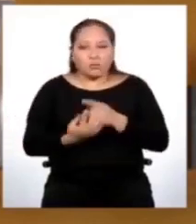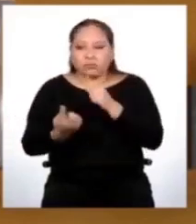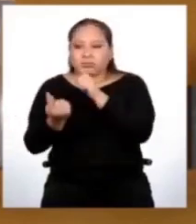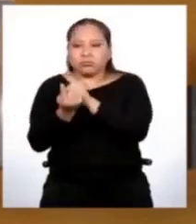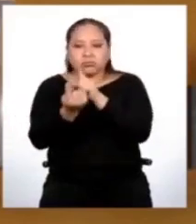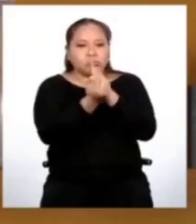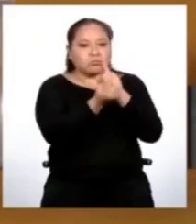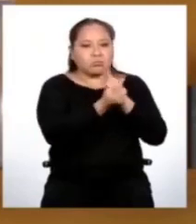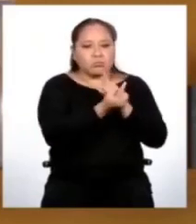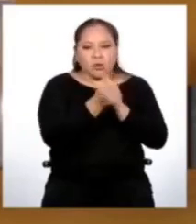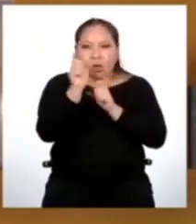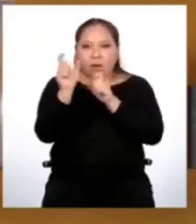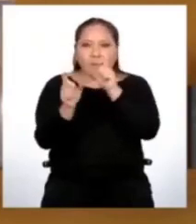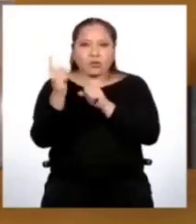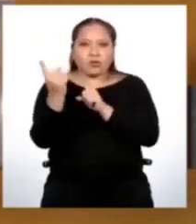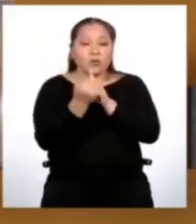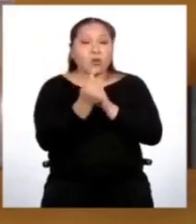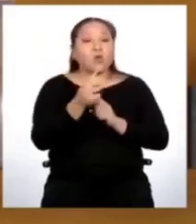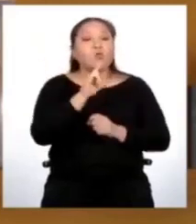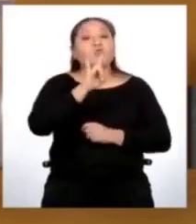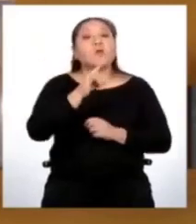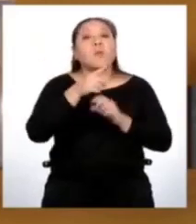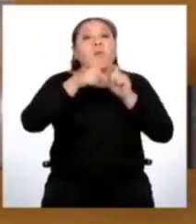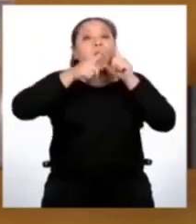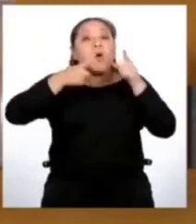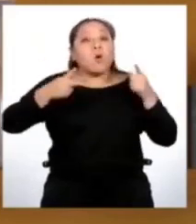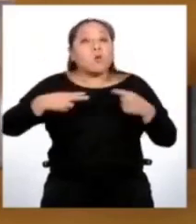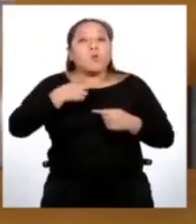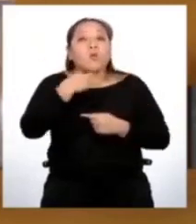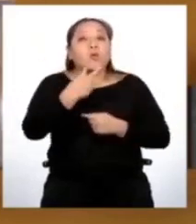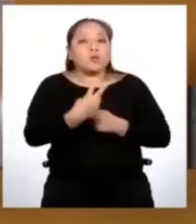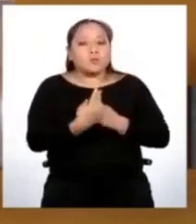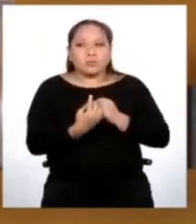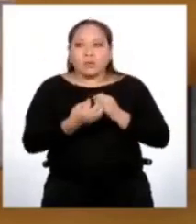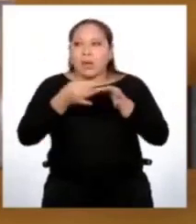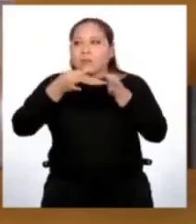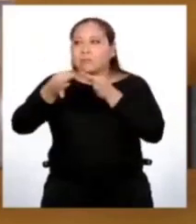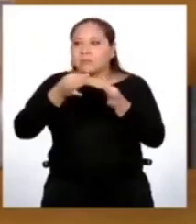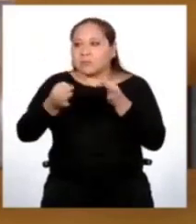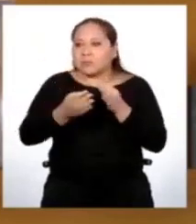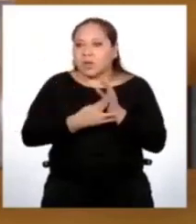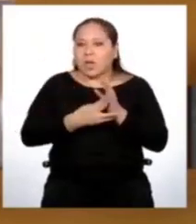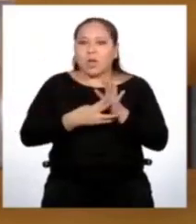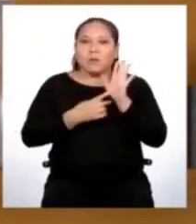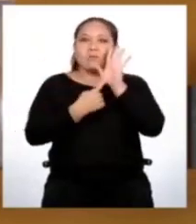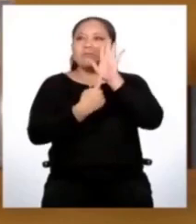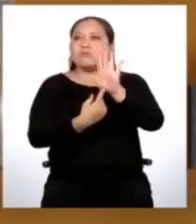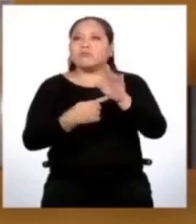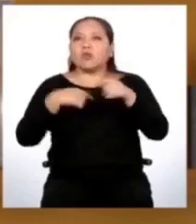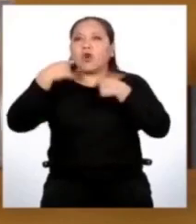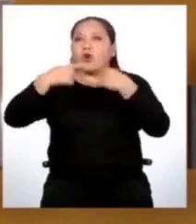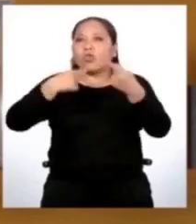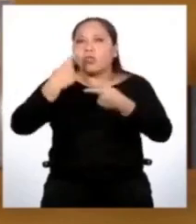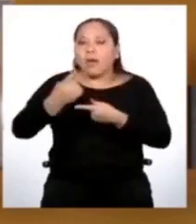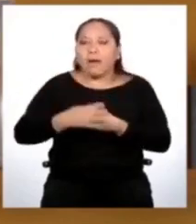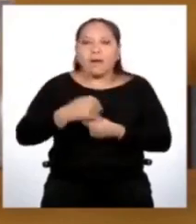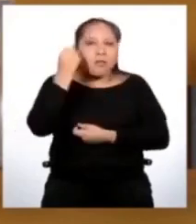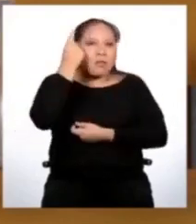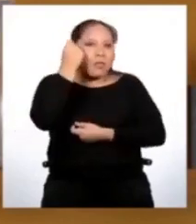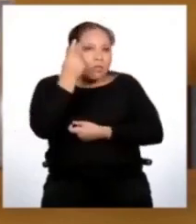interacciones humanas. Usamos el lenguaje para expresar, demostrar, explicar, describir, contar,